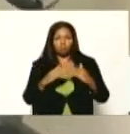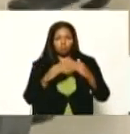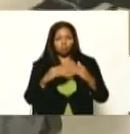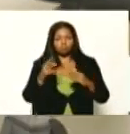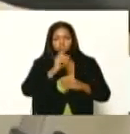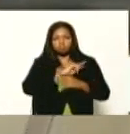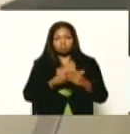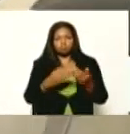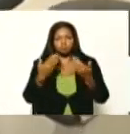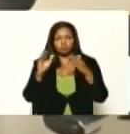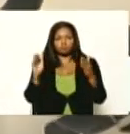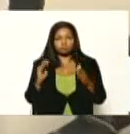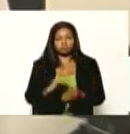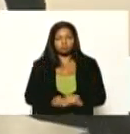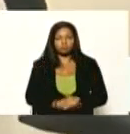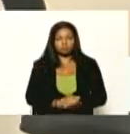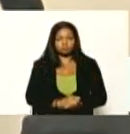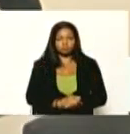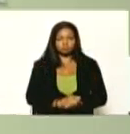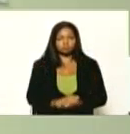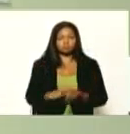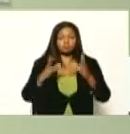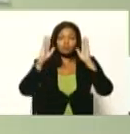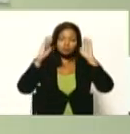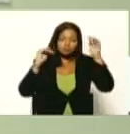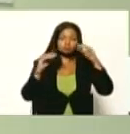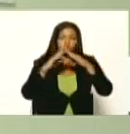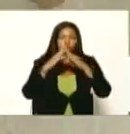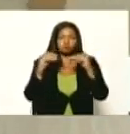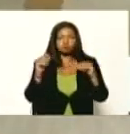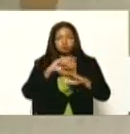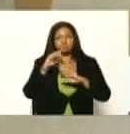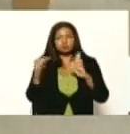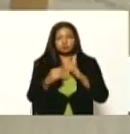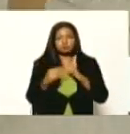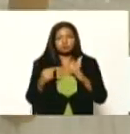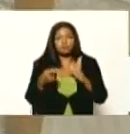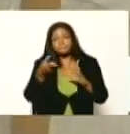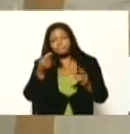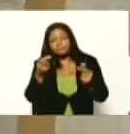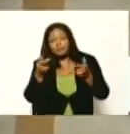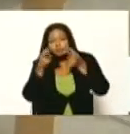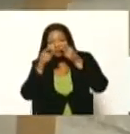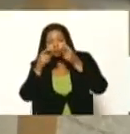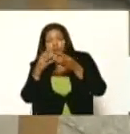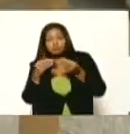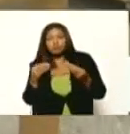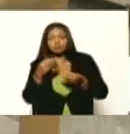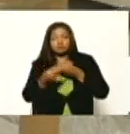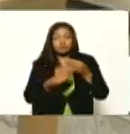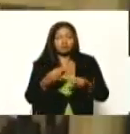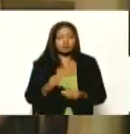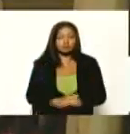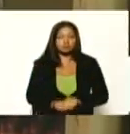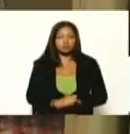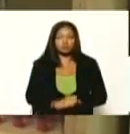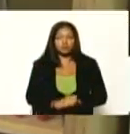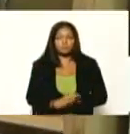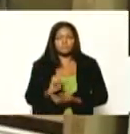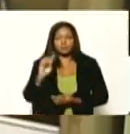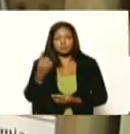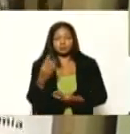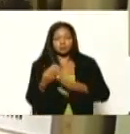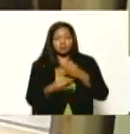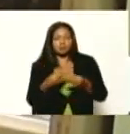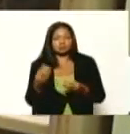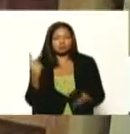Poder Popular presente en todo esto, atentos, pendientes de todo lo que se está haciendo aquí. Desde un principio, aquí estamos,